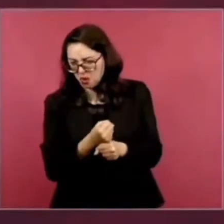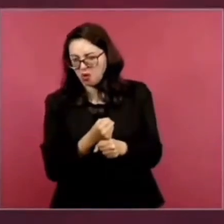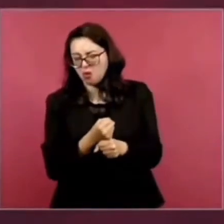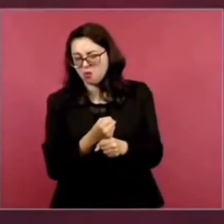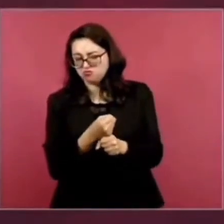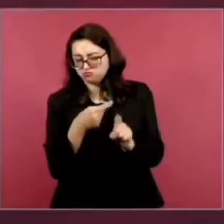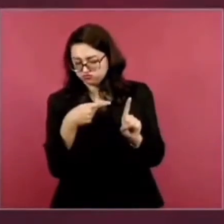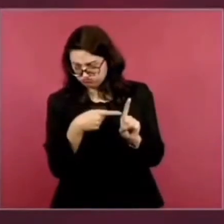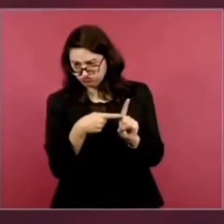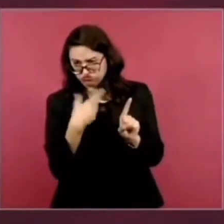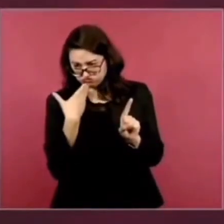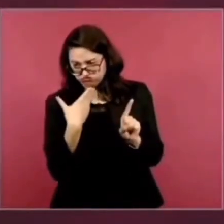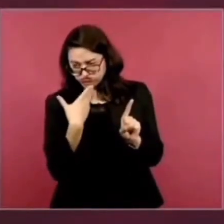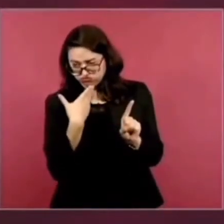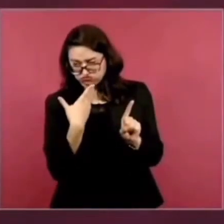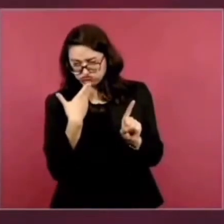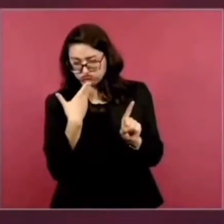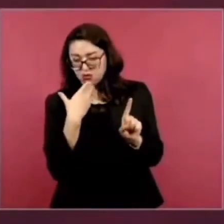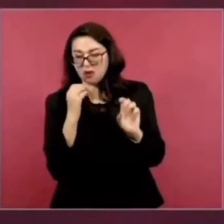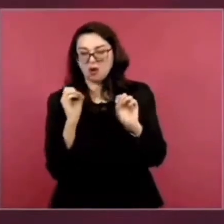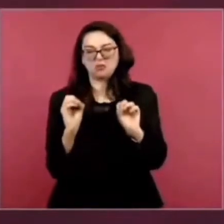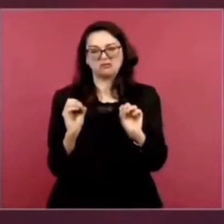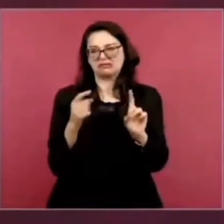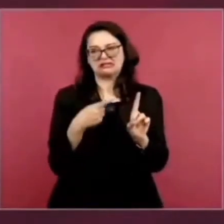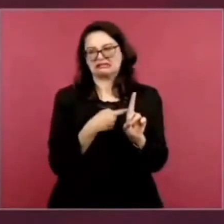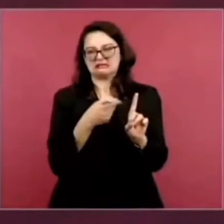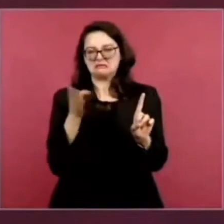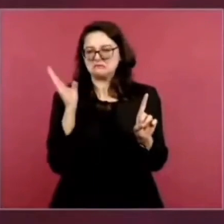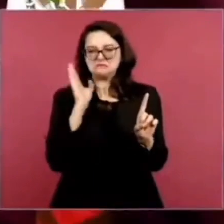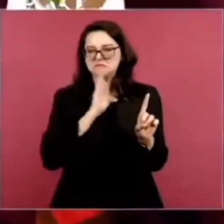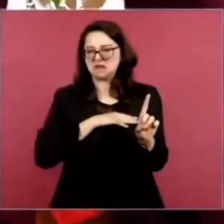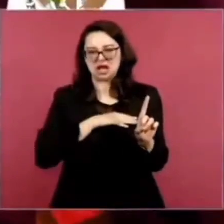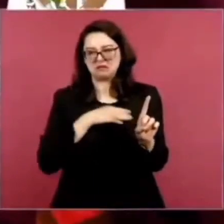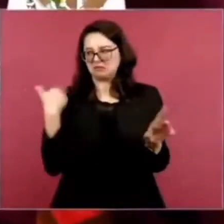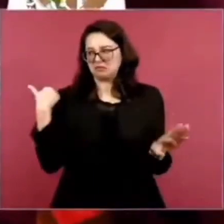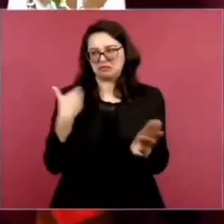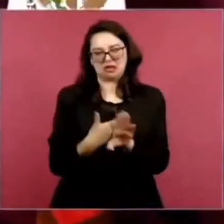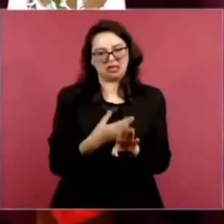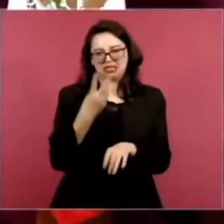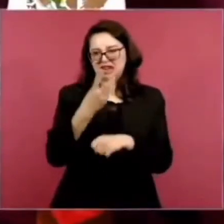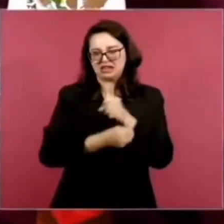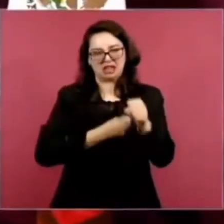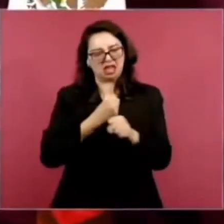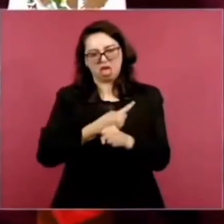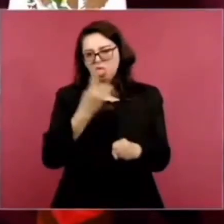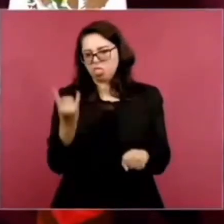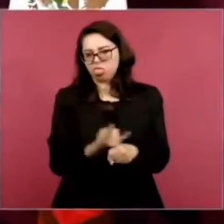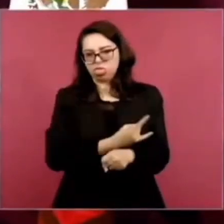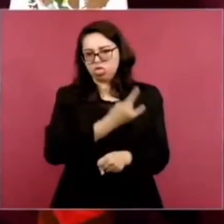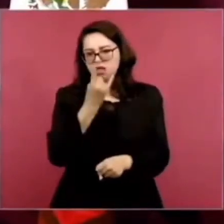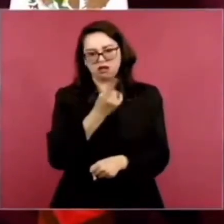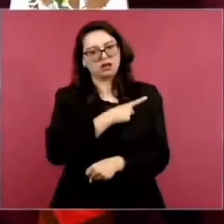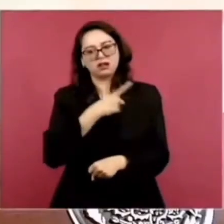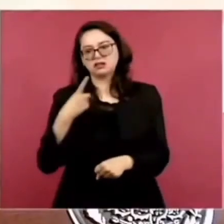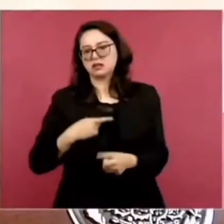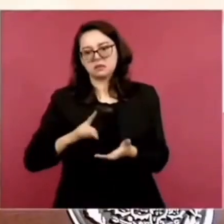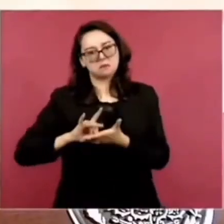el que esté en la presidencia o que renuncie.